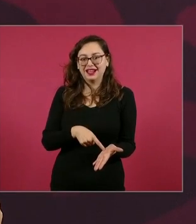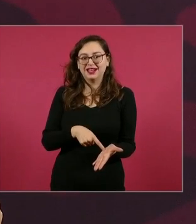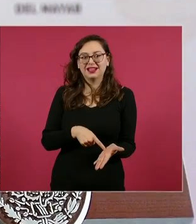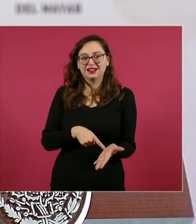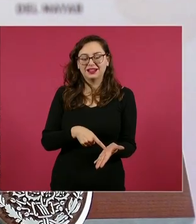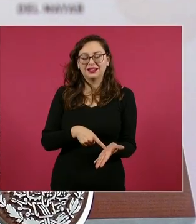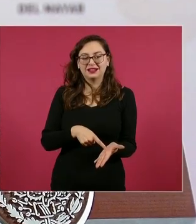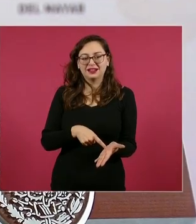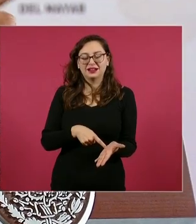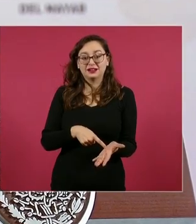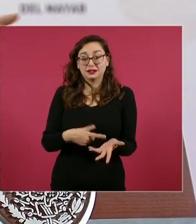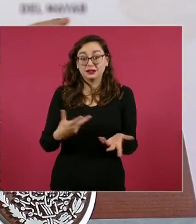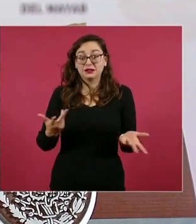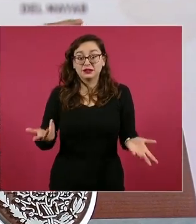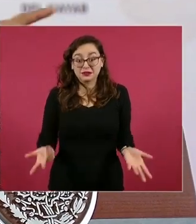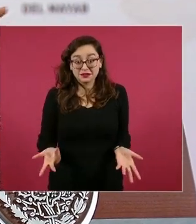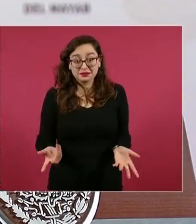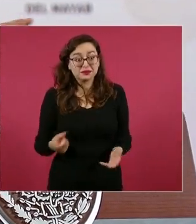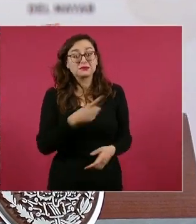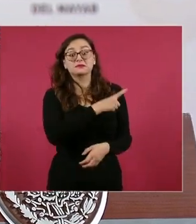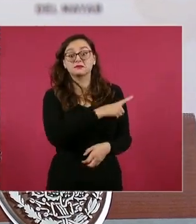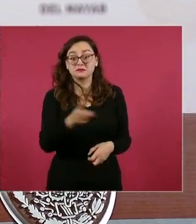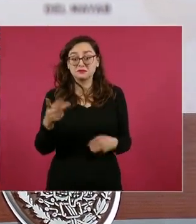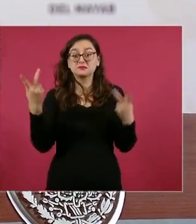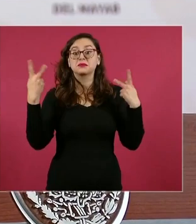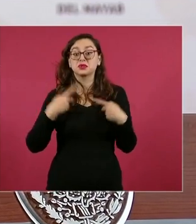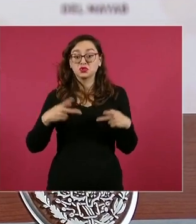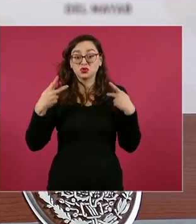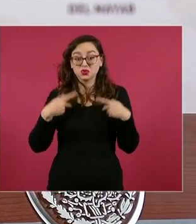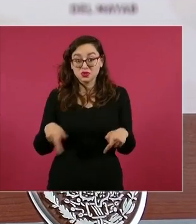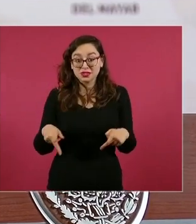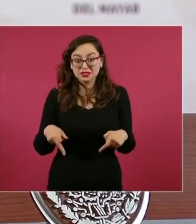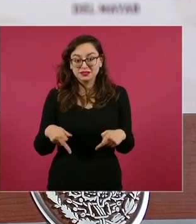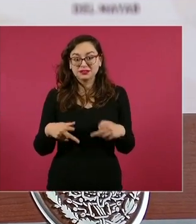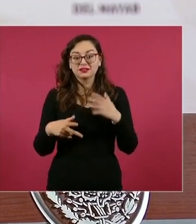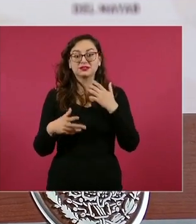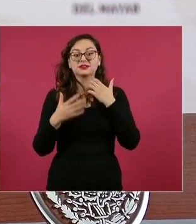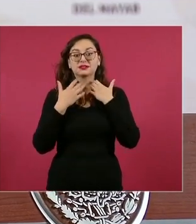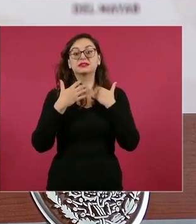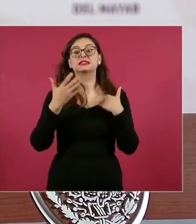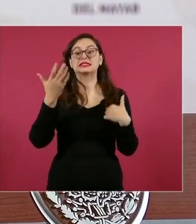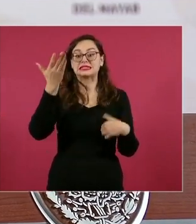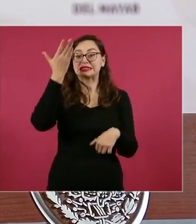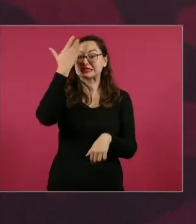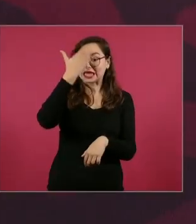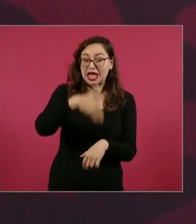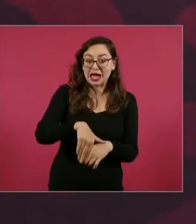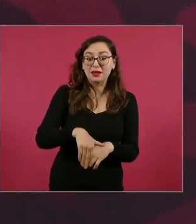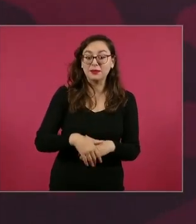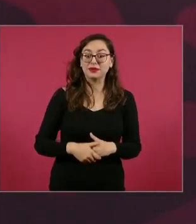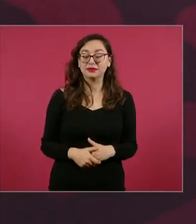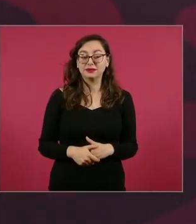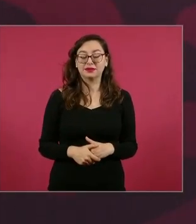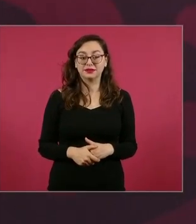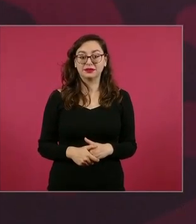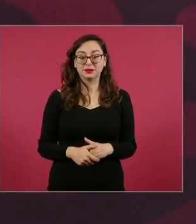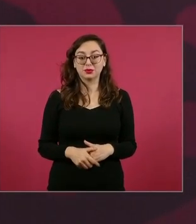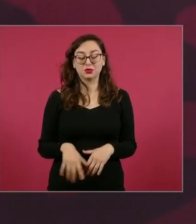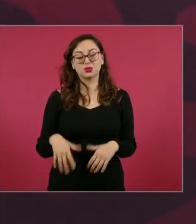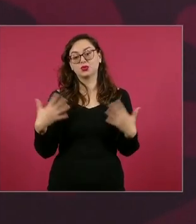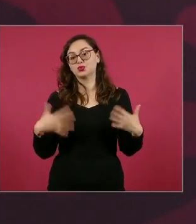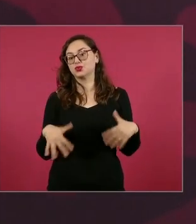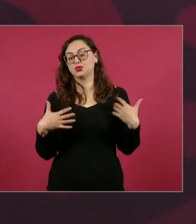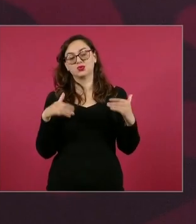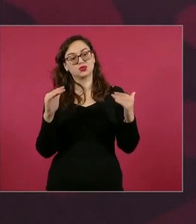Ajá O sea la gente Sí por eso tenemos un pueblo